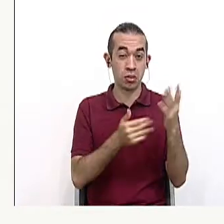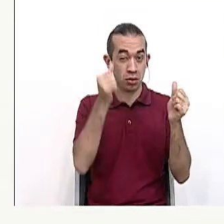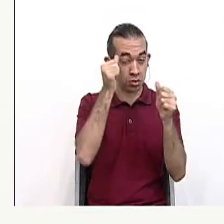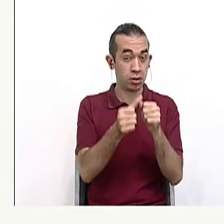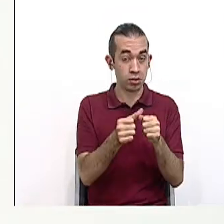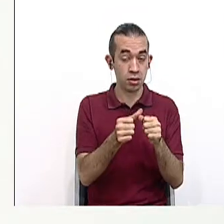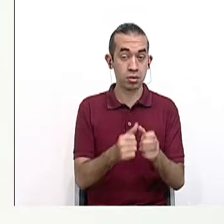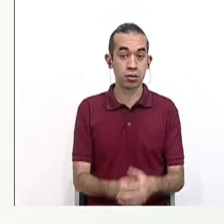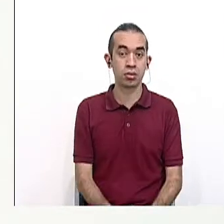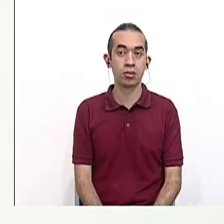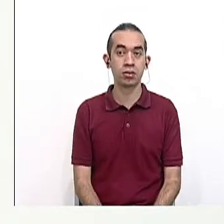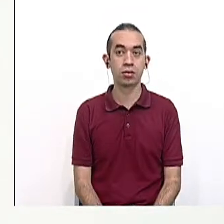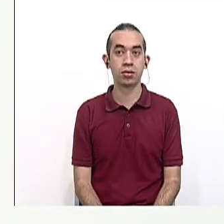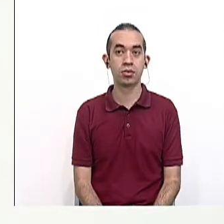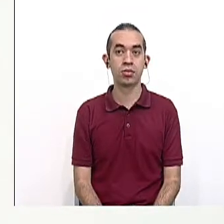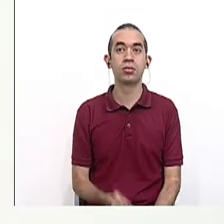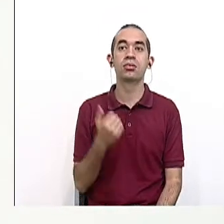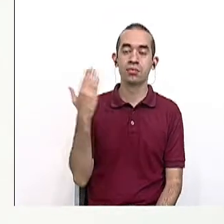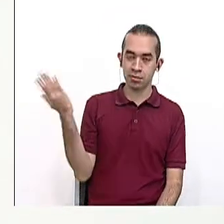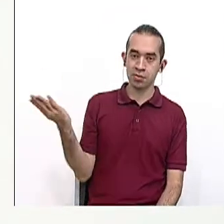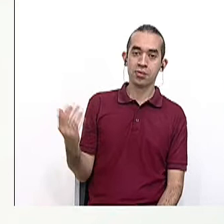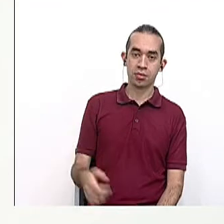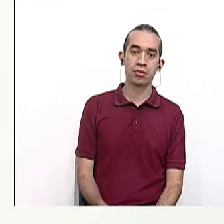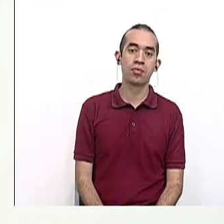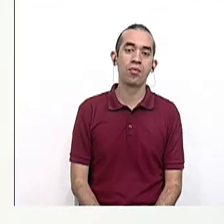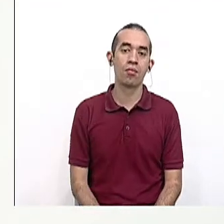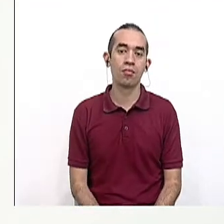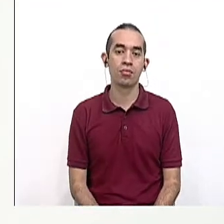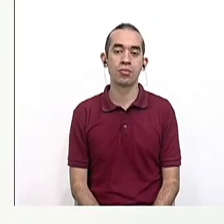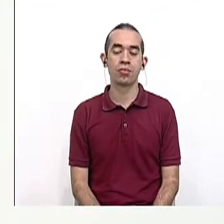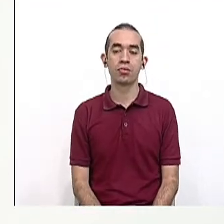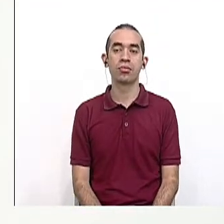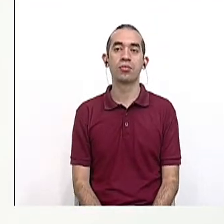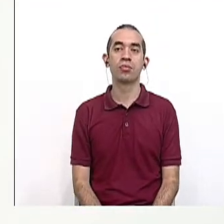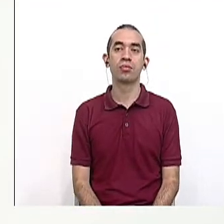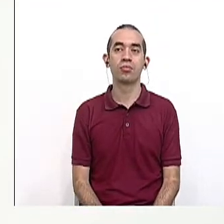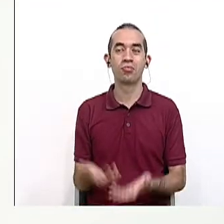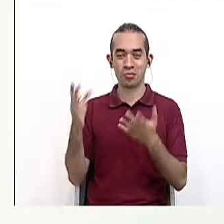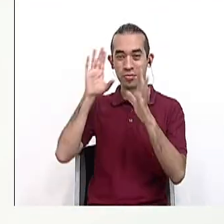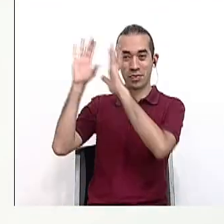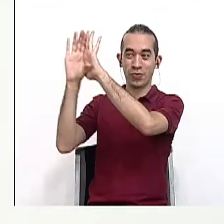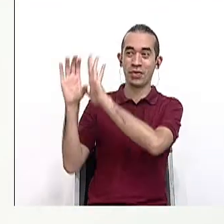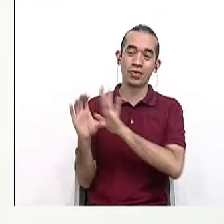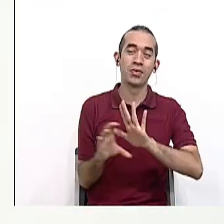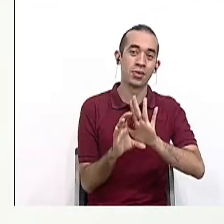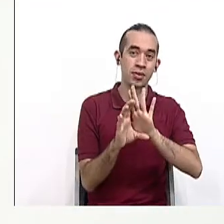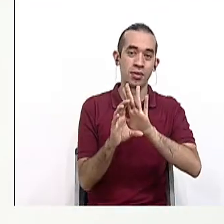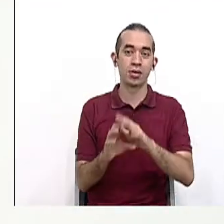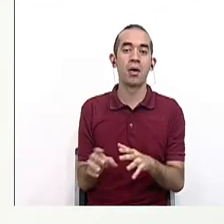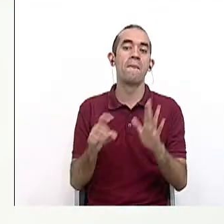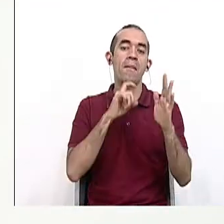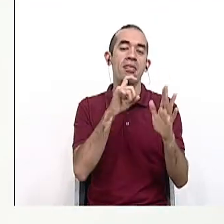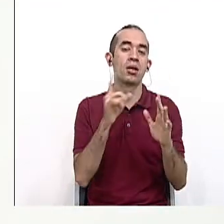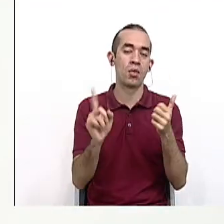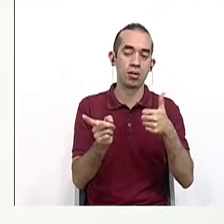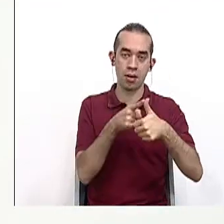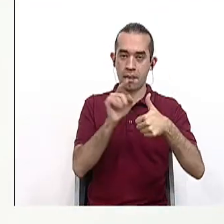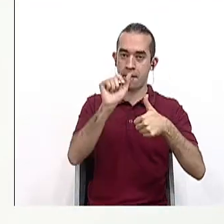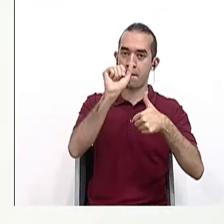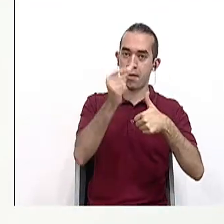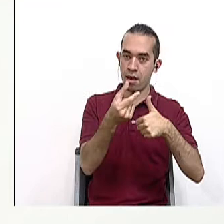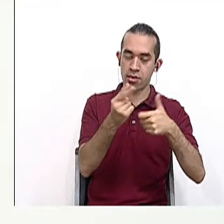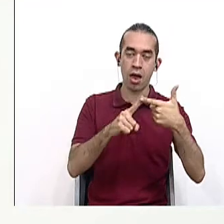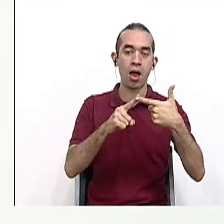ejemplos? Muy bien, entre los materiales conductores podemos apreciar ahí en la pantalla metales como la plata,